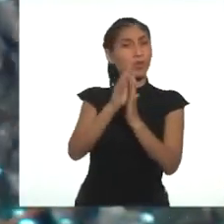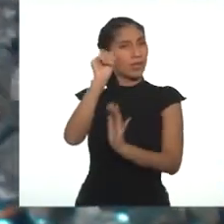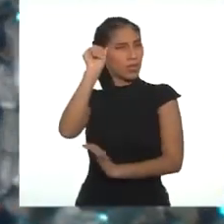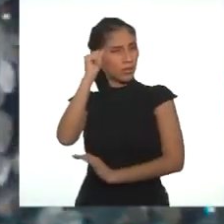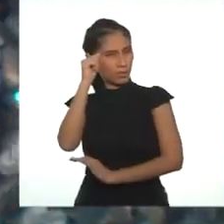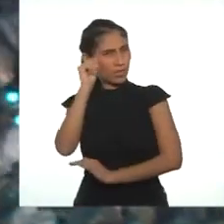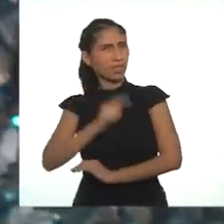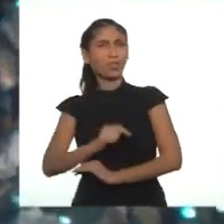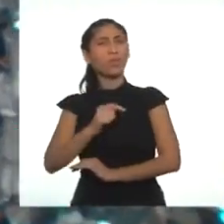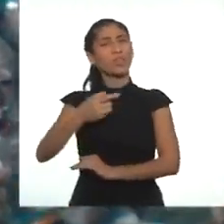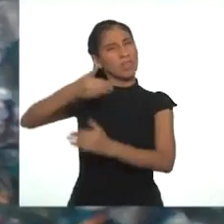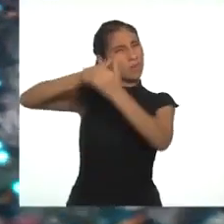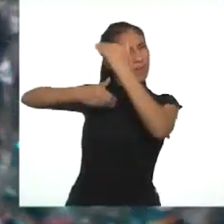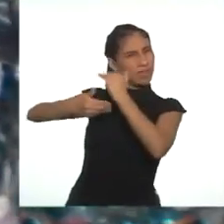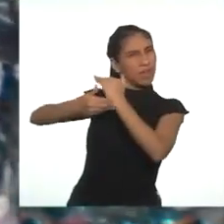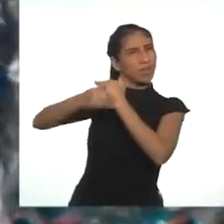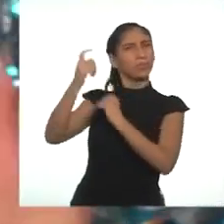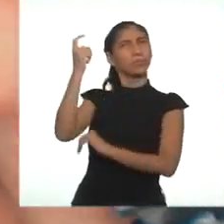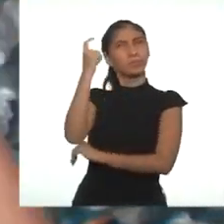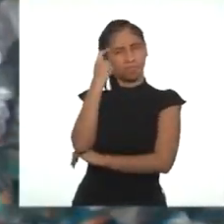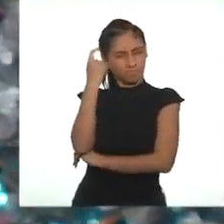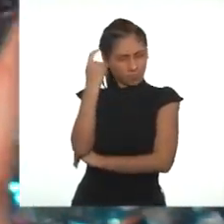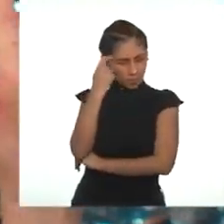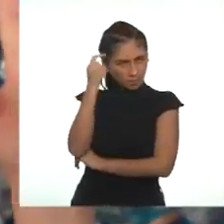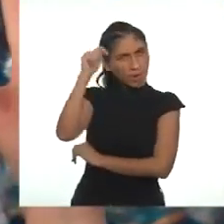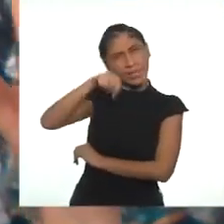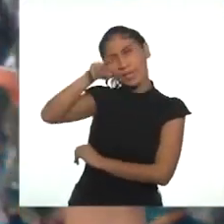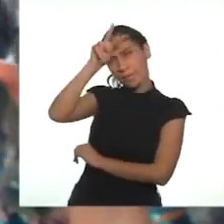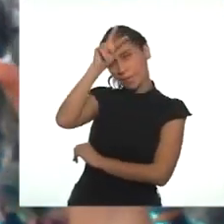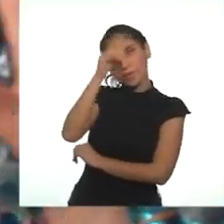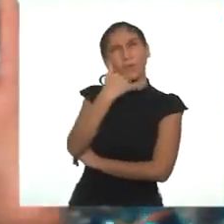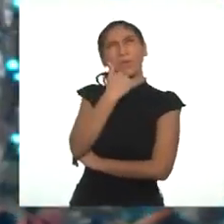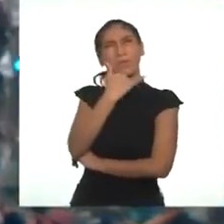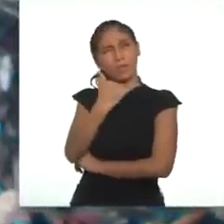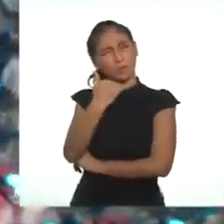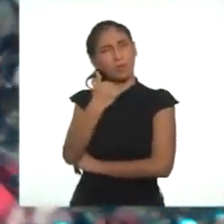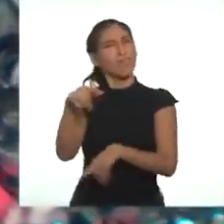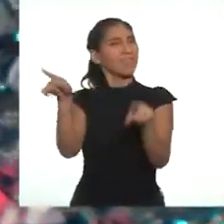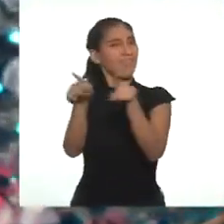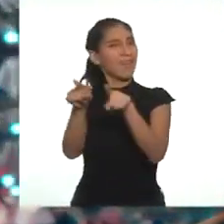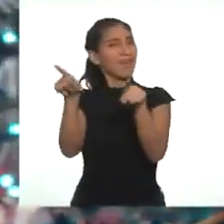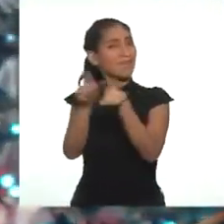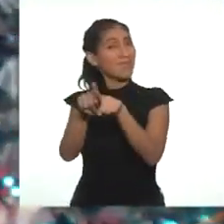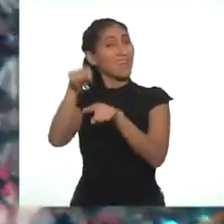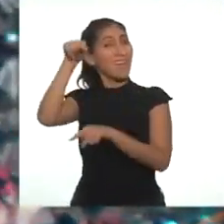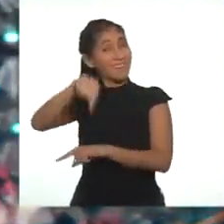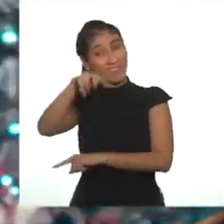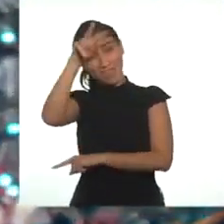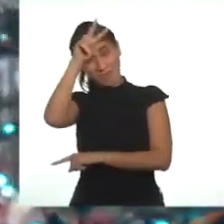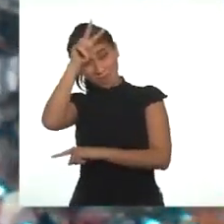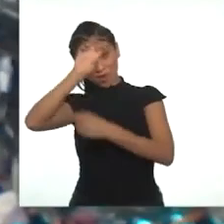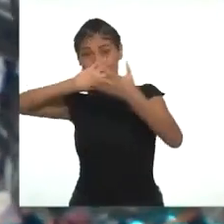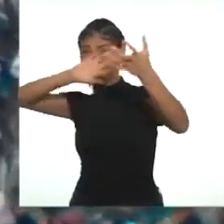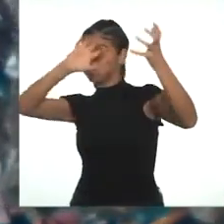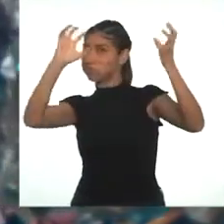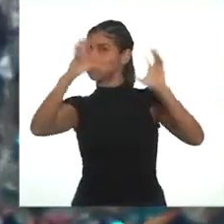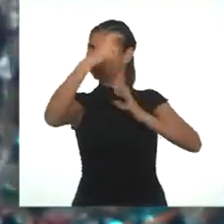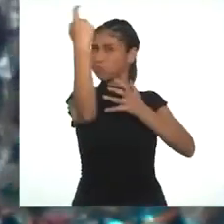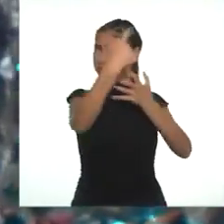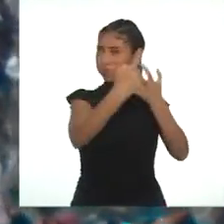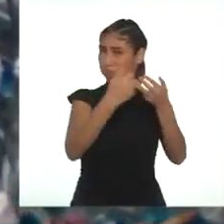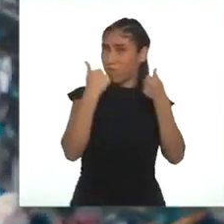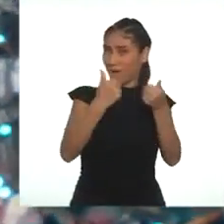podemos conmemorar un momento de nuestro pasado, reflexionar al respecto y también celebrar las cosas que han cambiado para